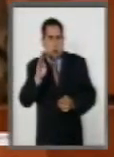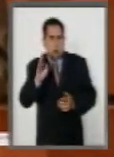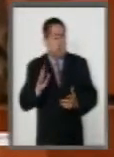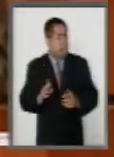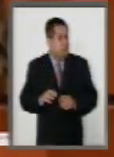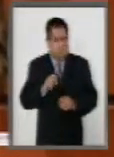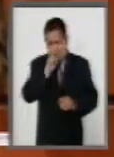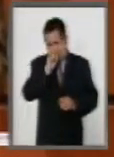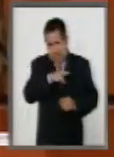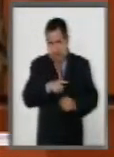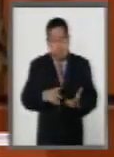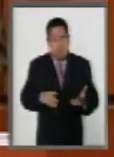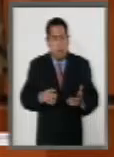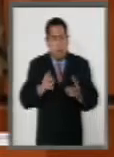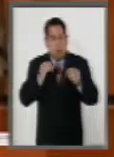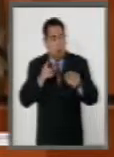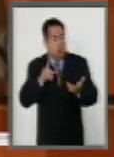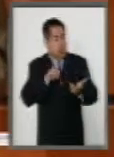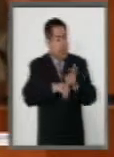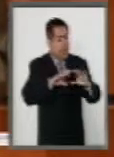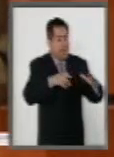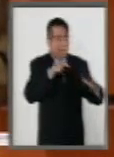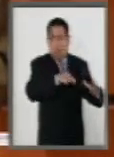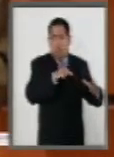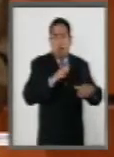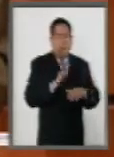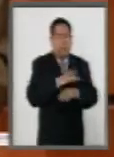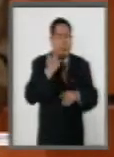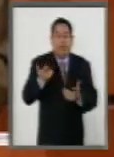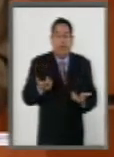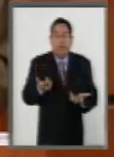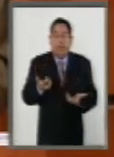también muchos están ahí porque